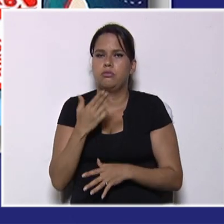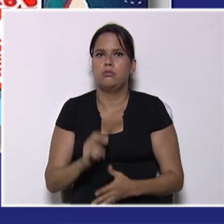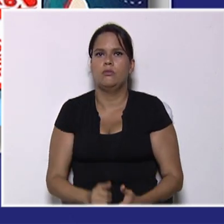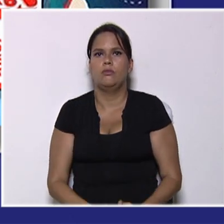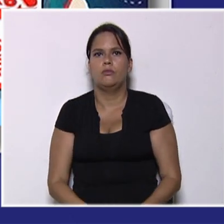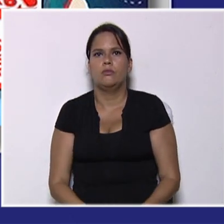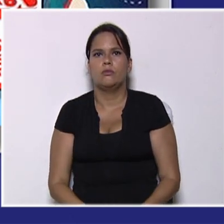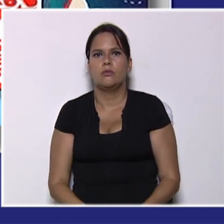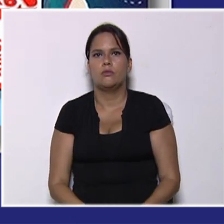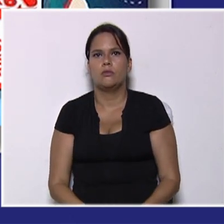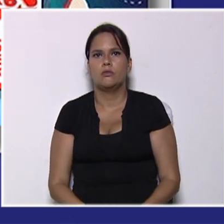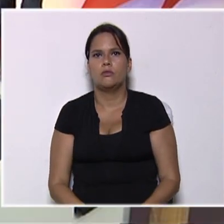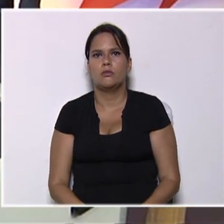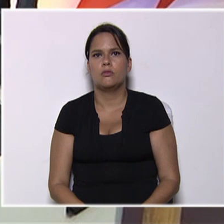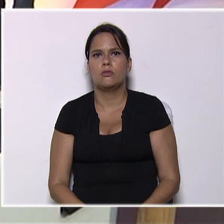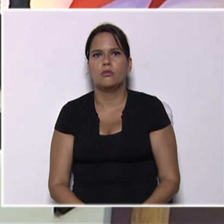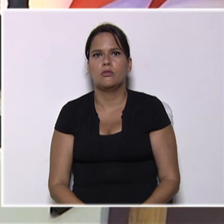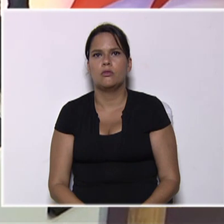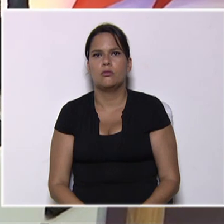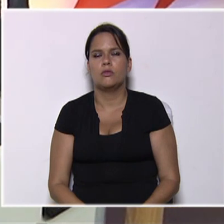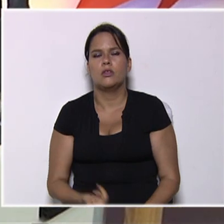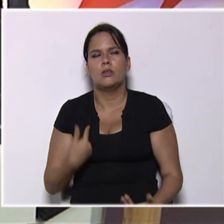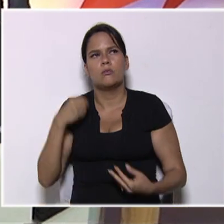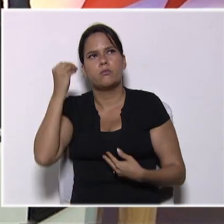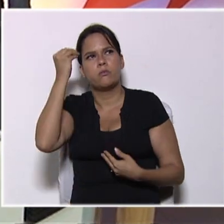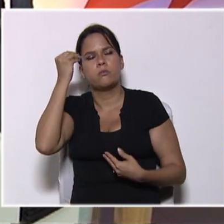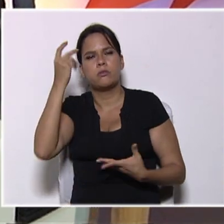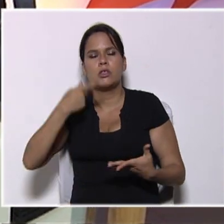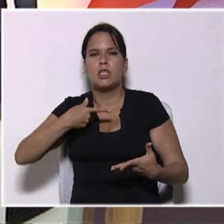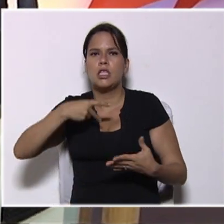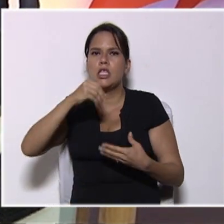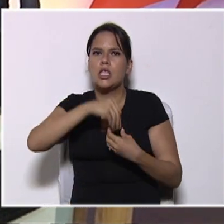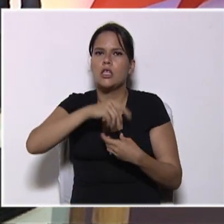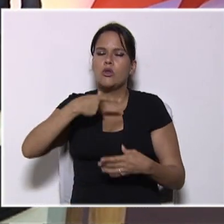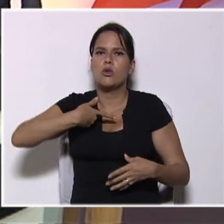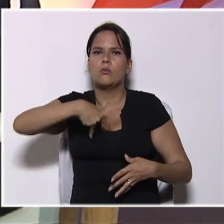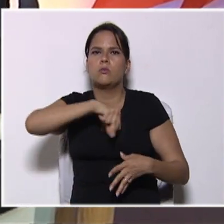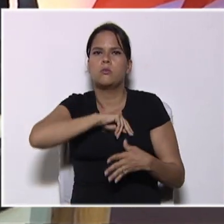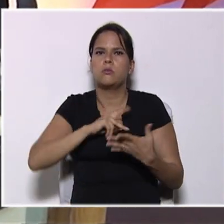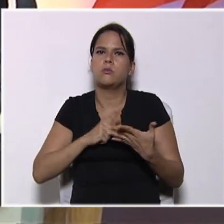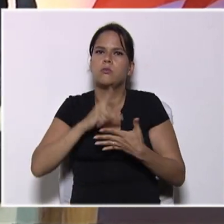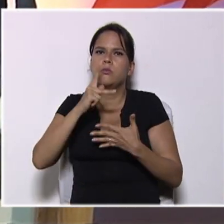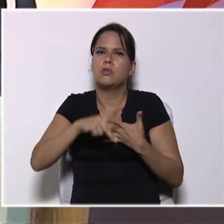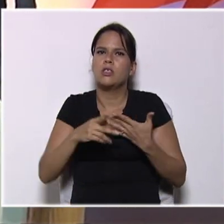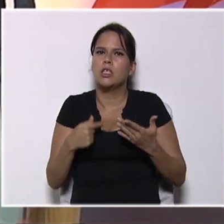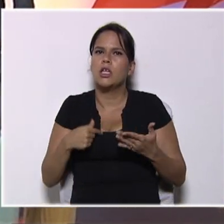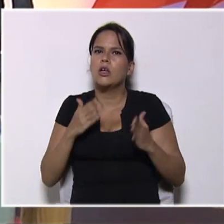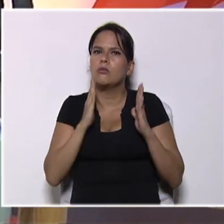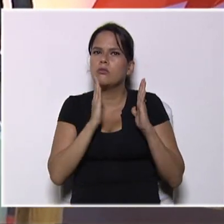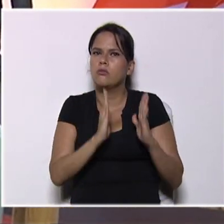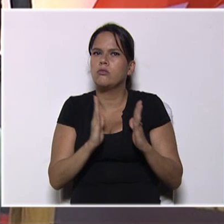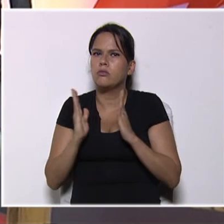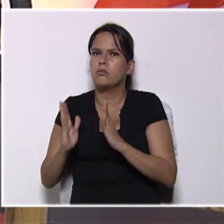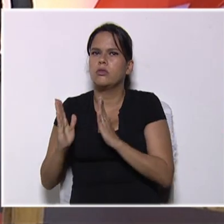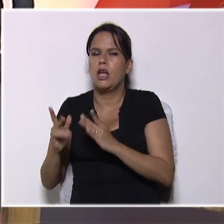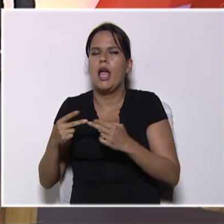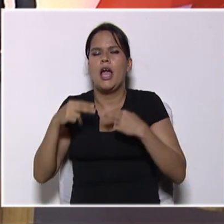la gama, ¿no? A la hora de considerar dentro de nuestros proyectos qué es lo que vamos a desarrollar y qué clasificación tiene